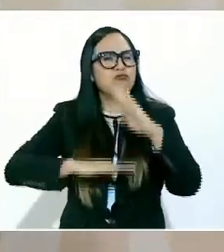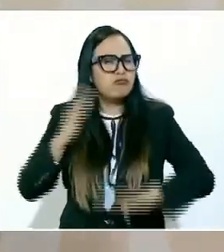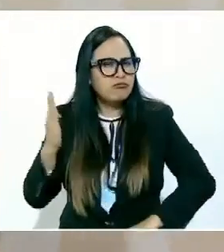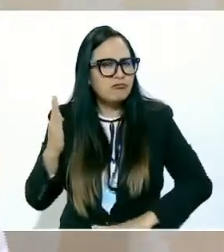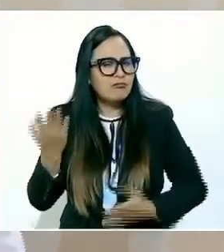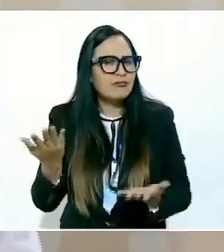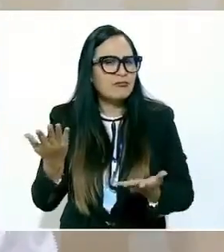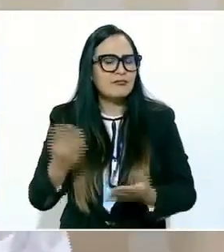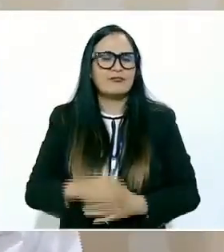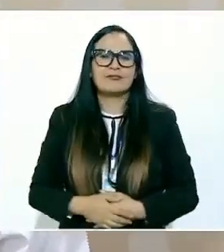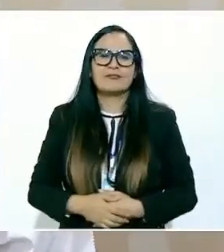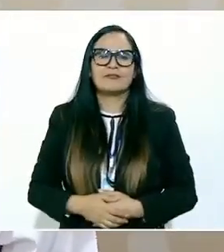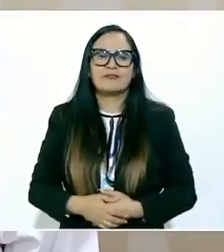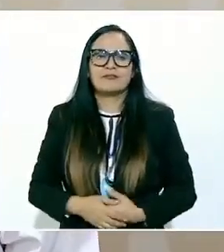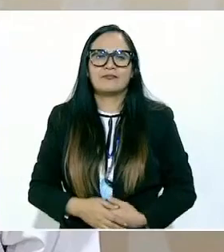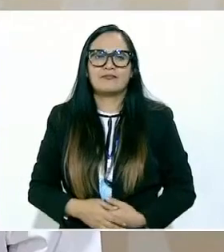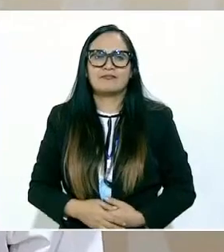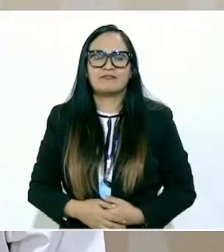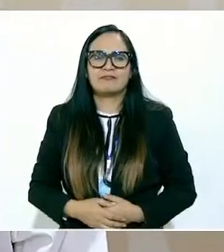Estamos